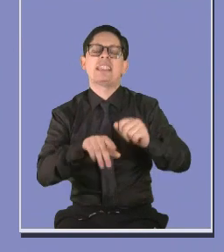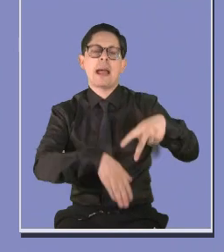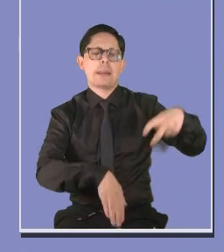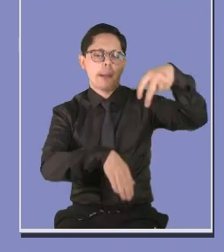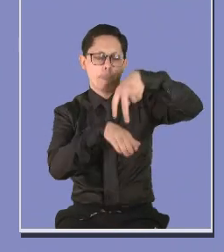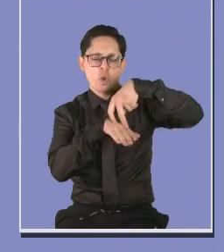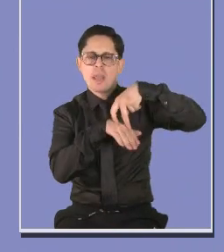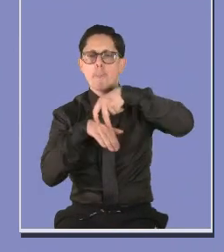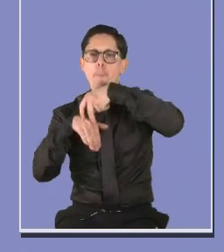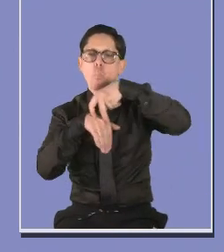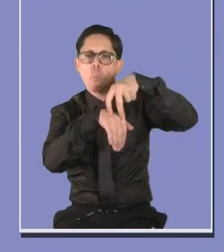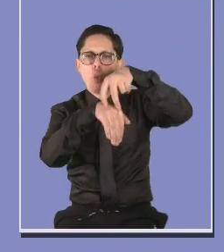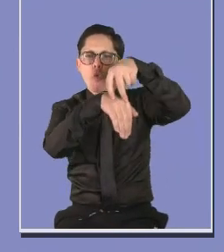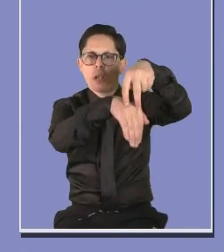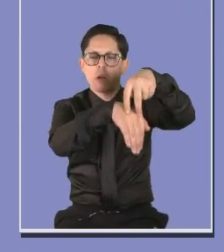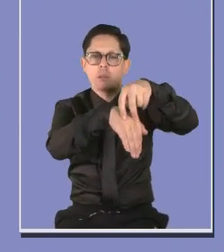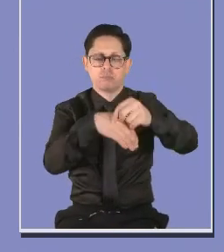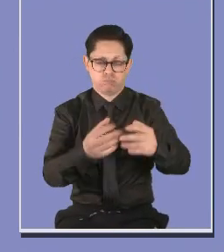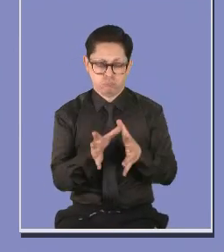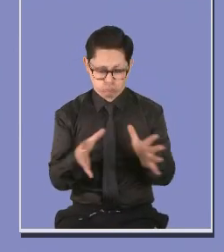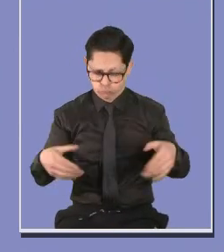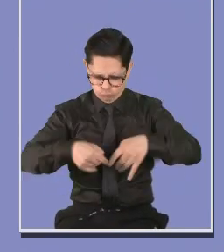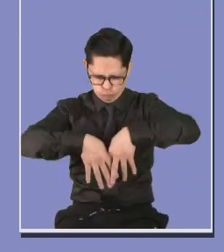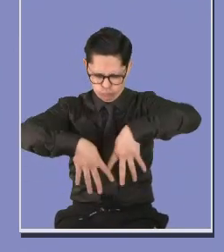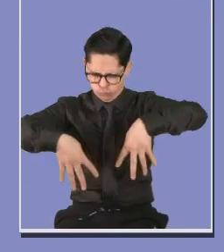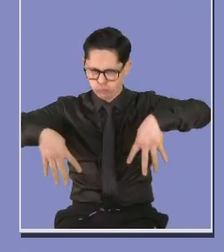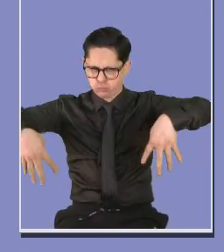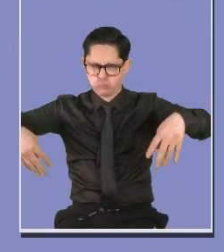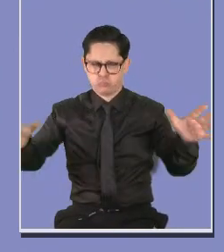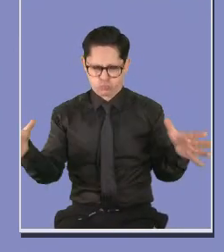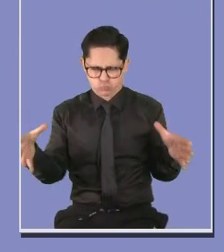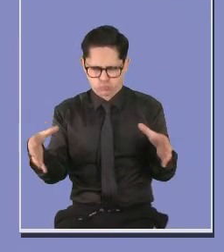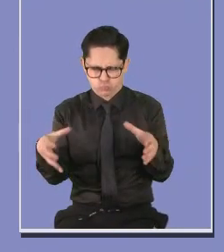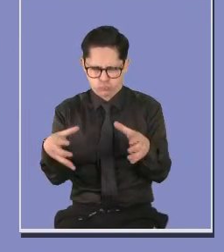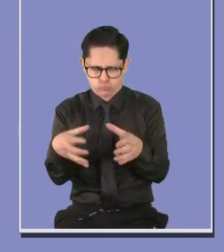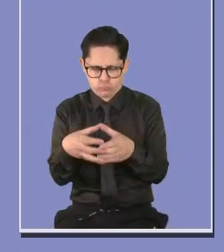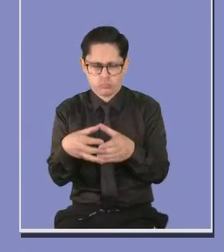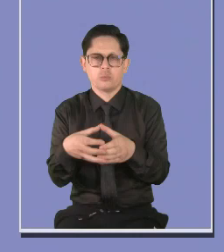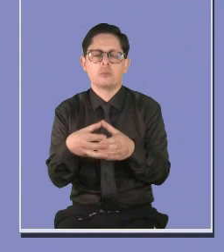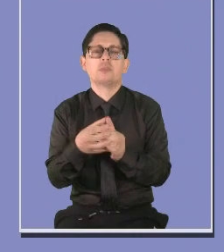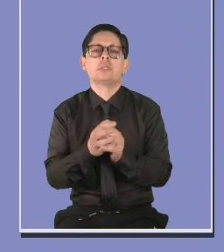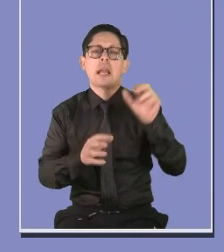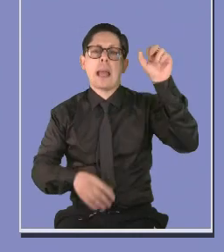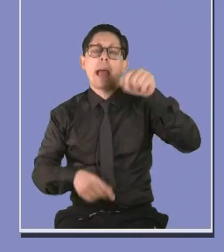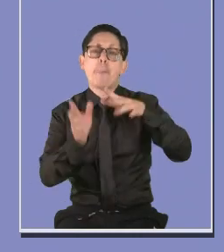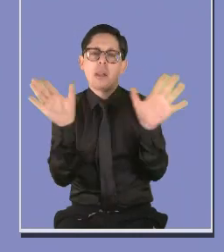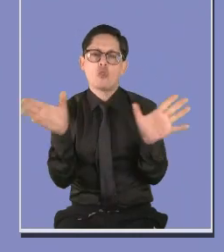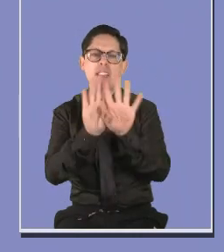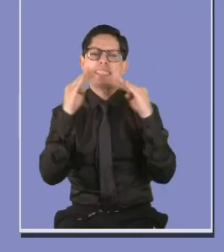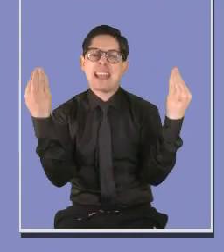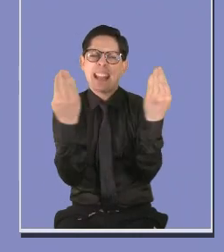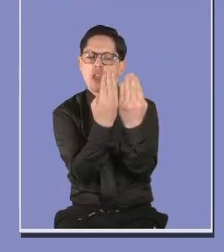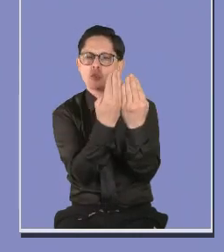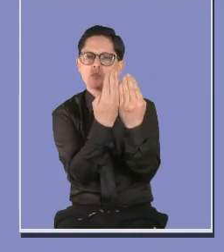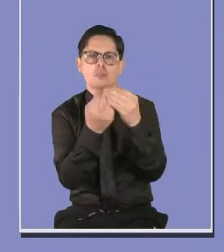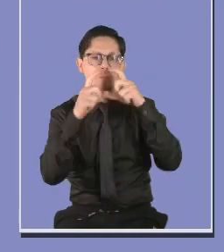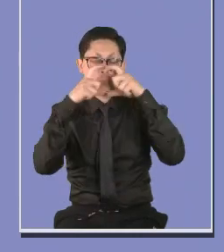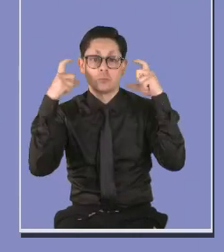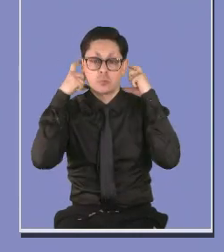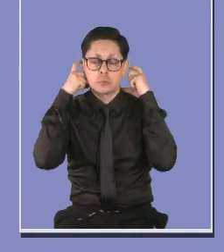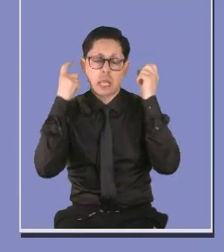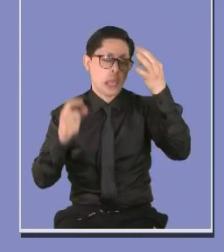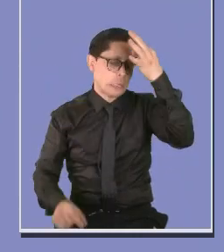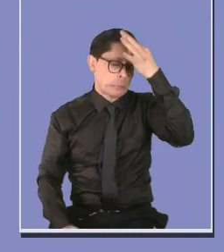público por lo tanto ocupan en lugares aglomerados en espacios cerrados Y en especial si usted tiene